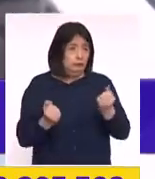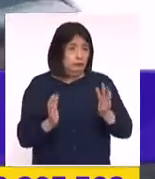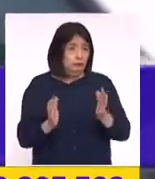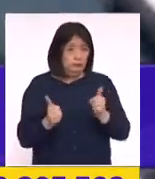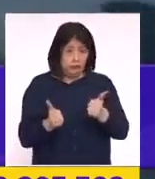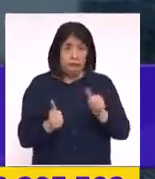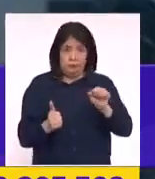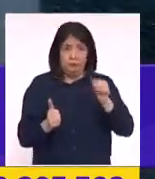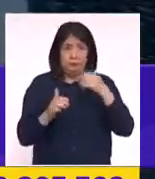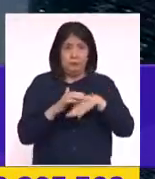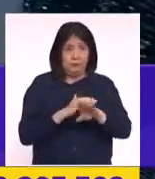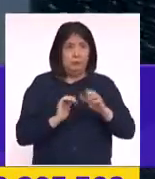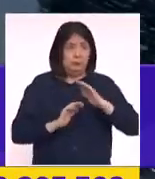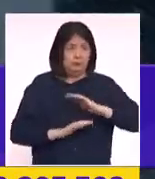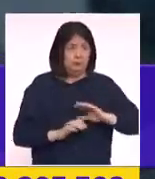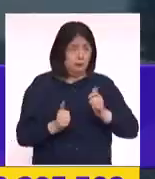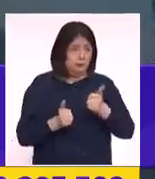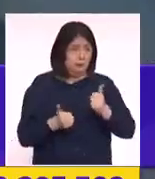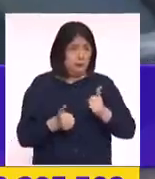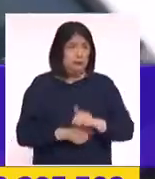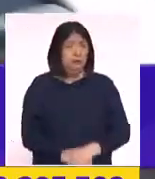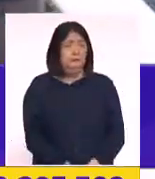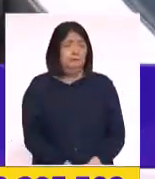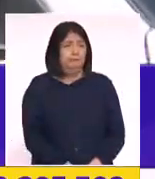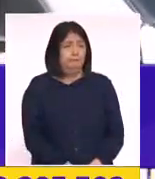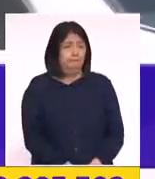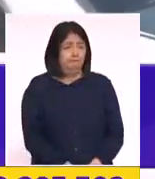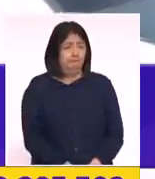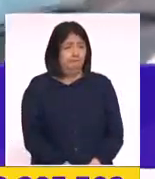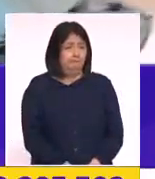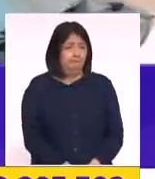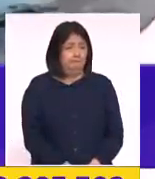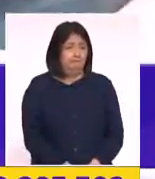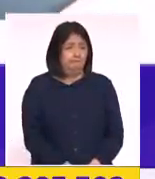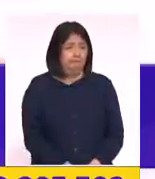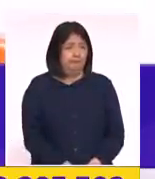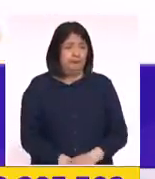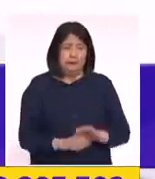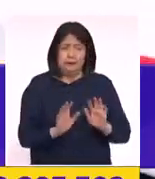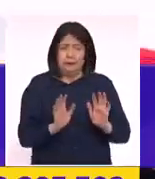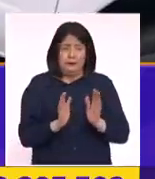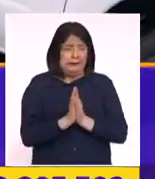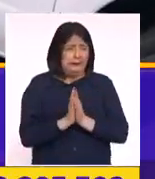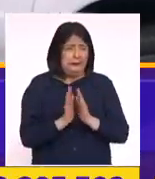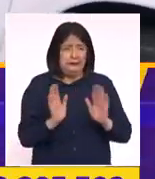Efraín está bien. Está dentro, está tranquilo. Por favor. Solo ha caído.